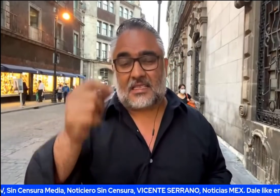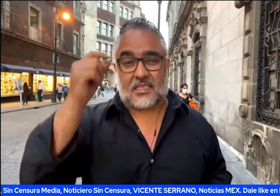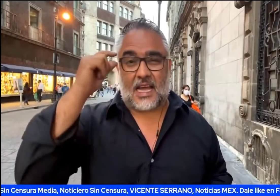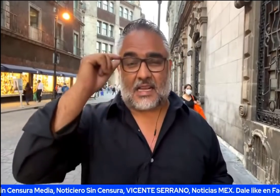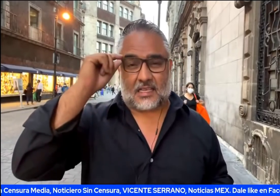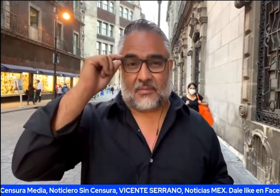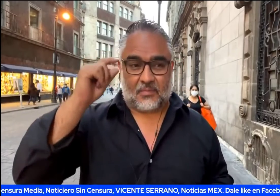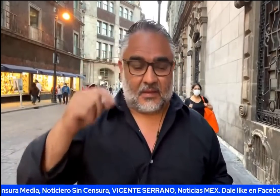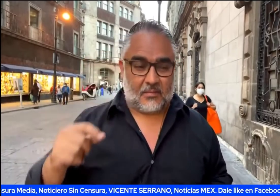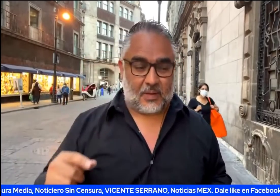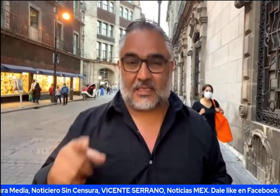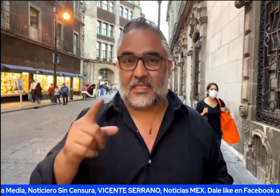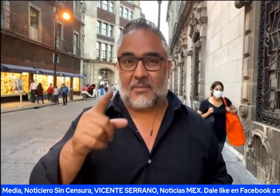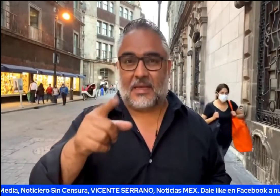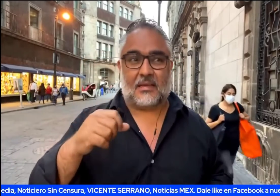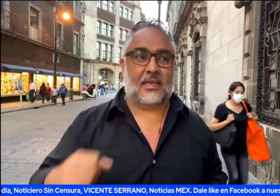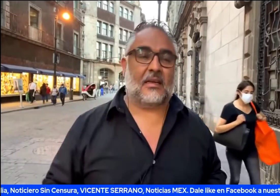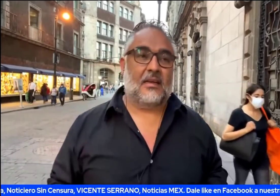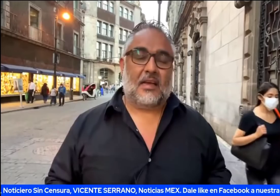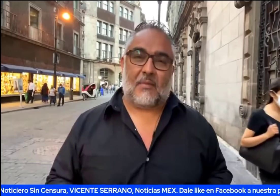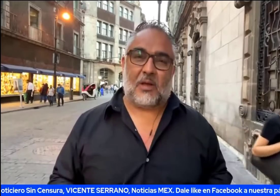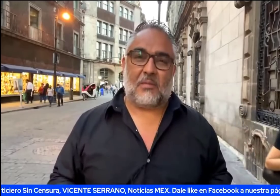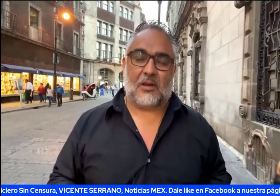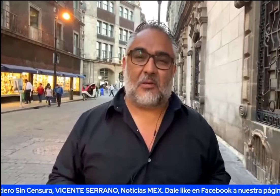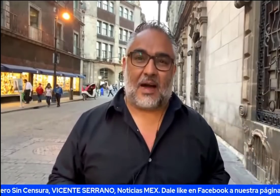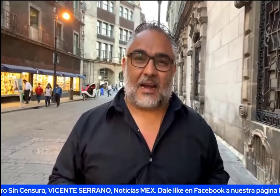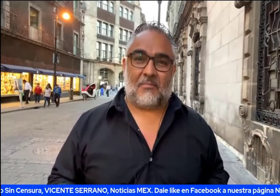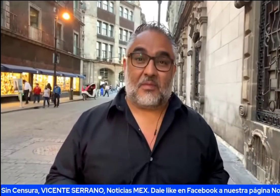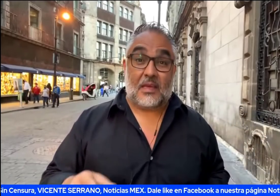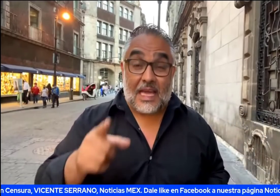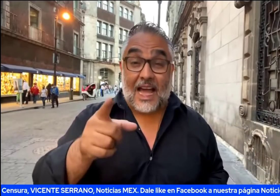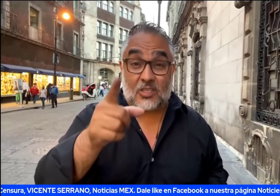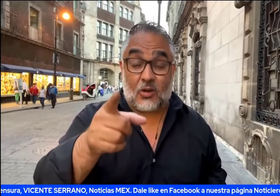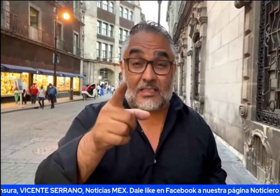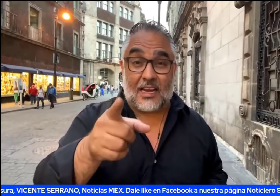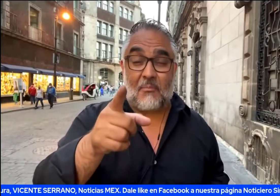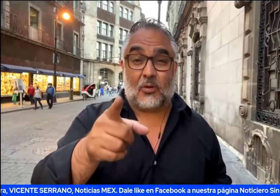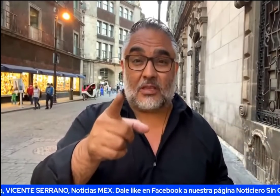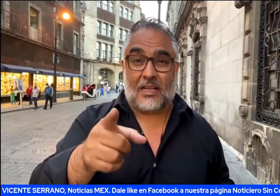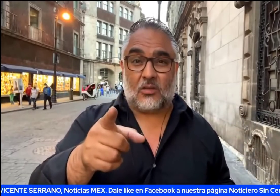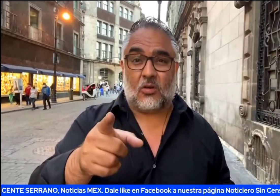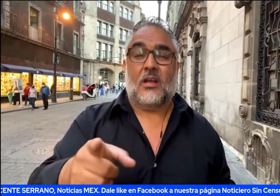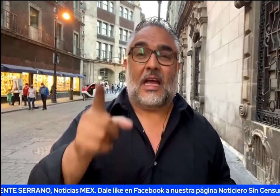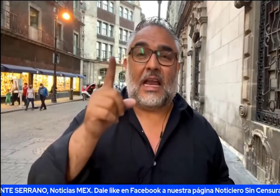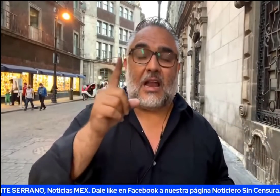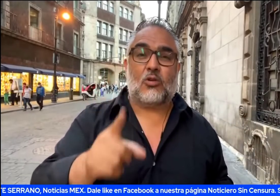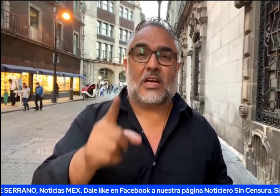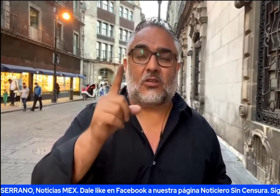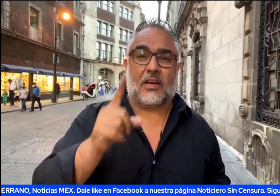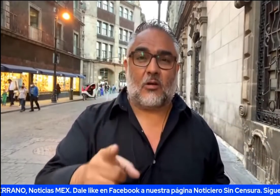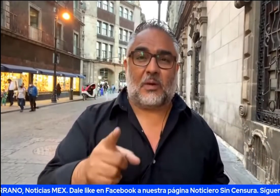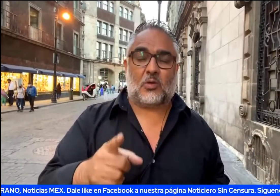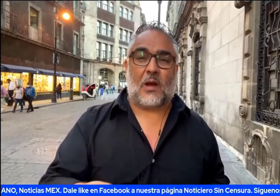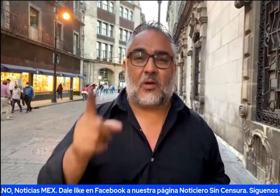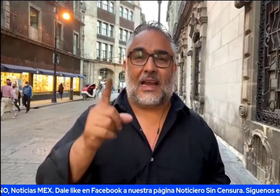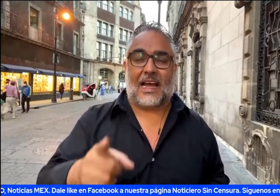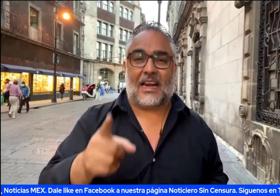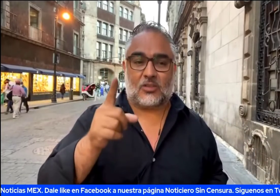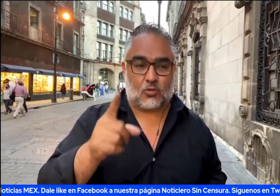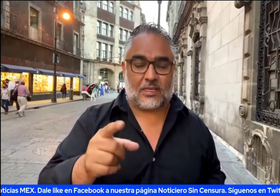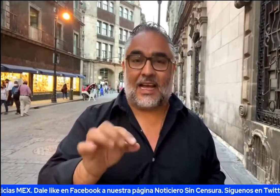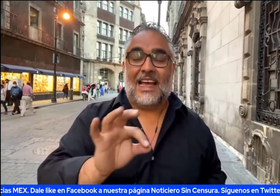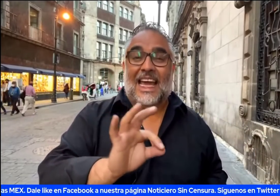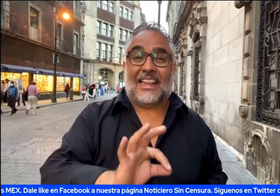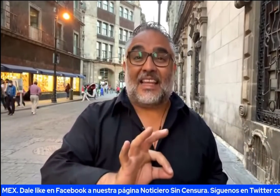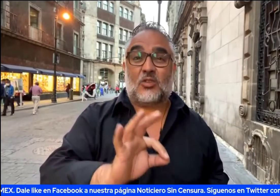este análisis que hace precisamente Epigmenio Ibarra. Y a esto le están apostando en la lucha contra López Obrador, en la